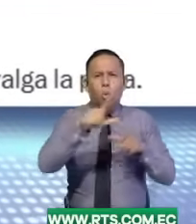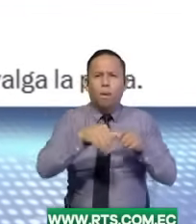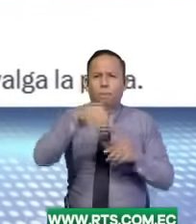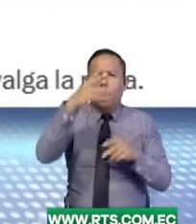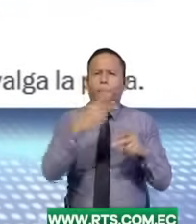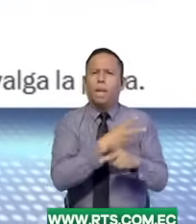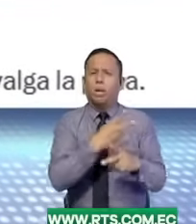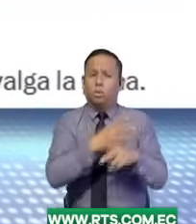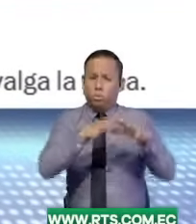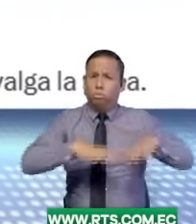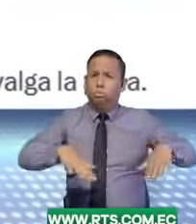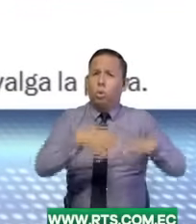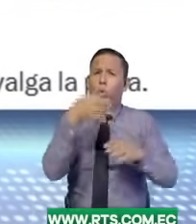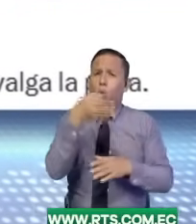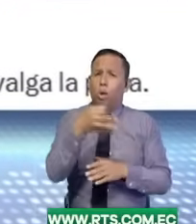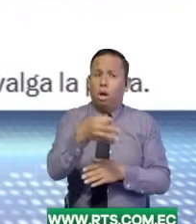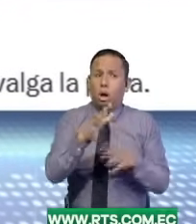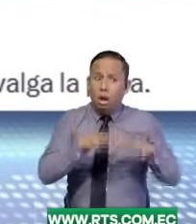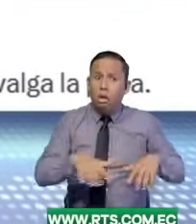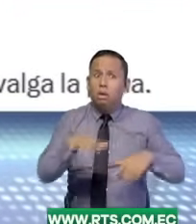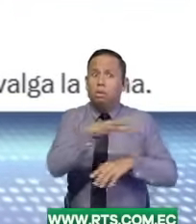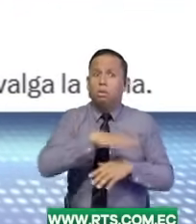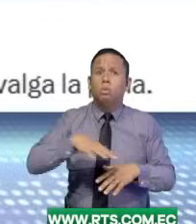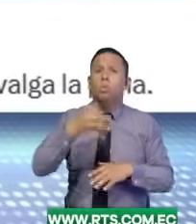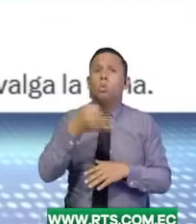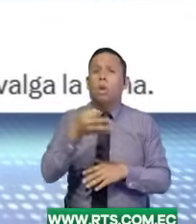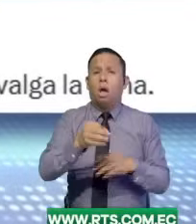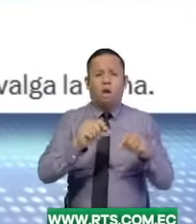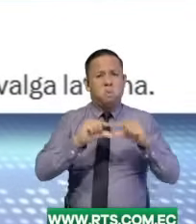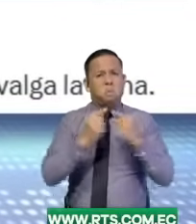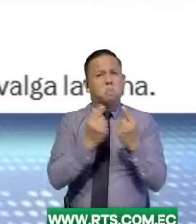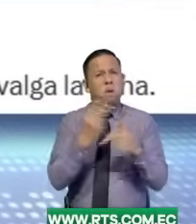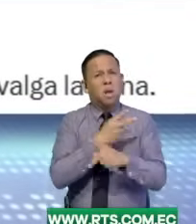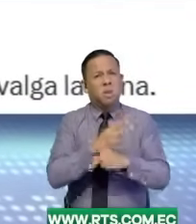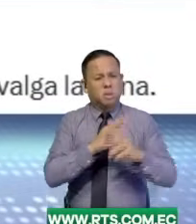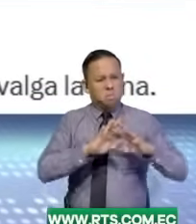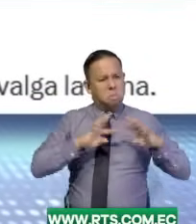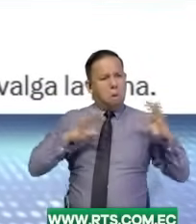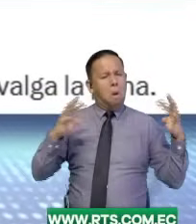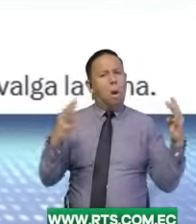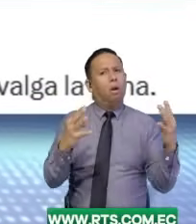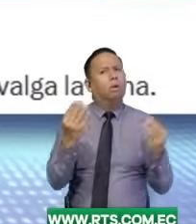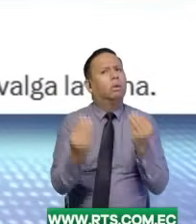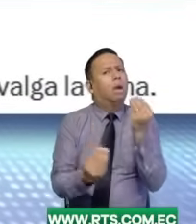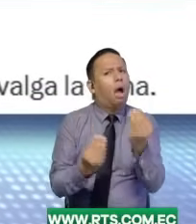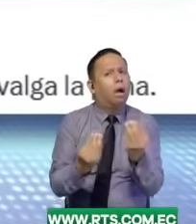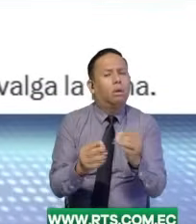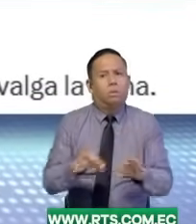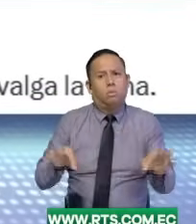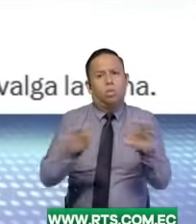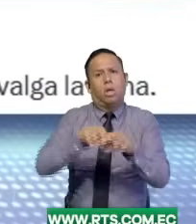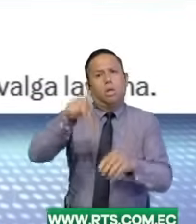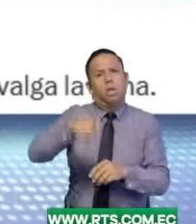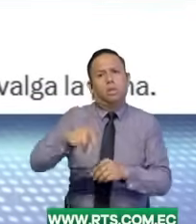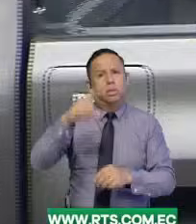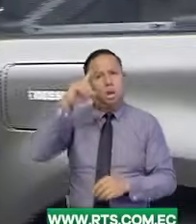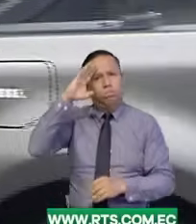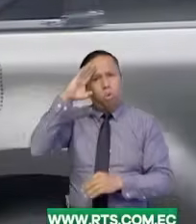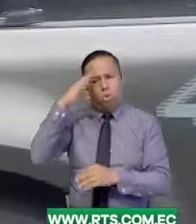del cantón. Si Durán es sitiada por las fuerzas beligerantes, es necesaria una respuesta enérgica de las fuerzas del